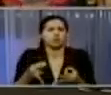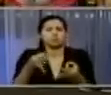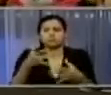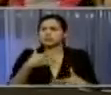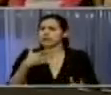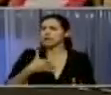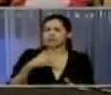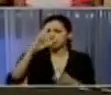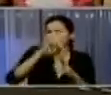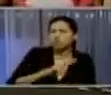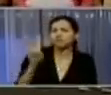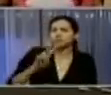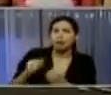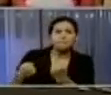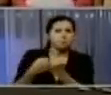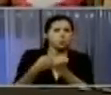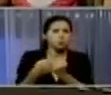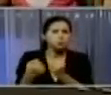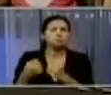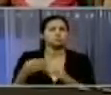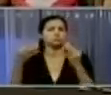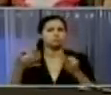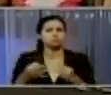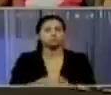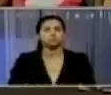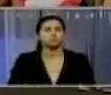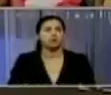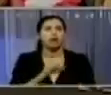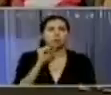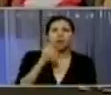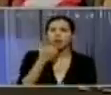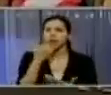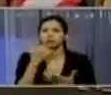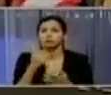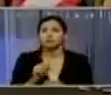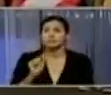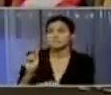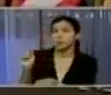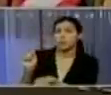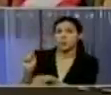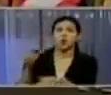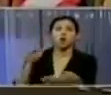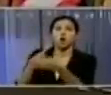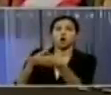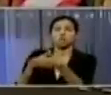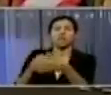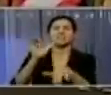de apoyo, de crítica al secretario general este.